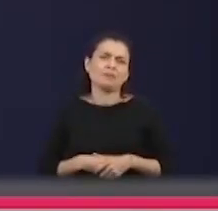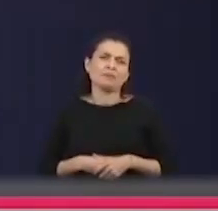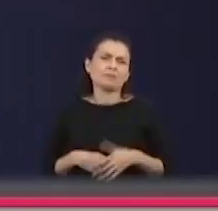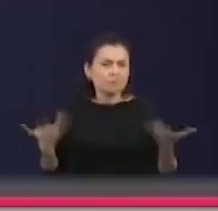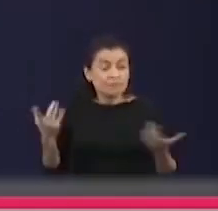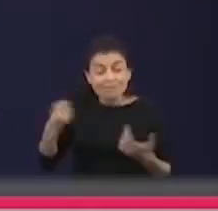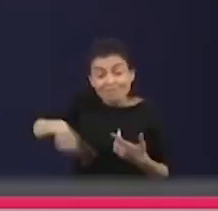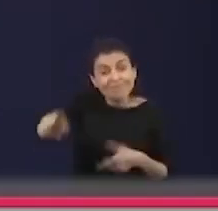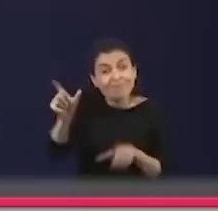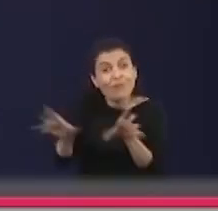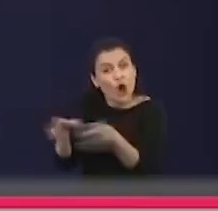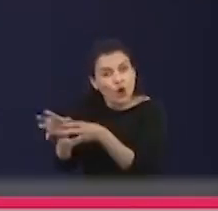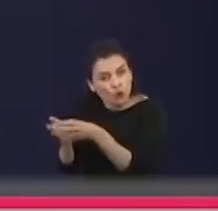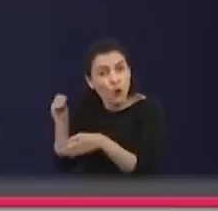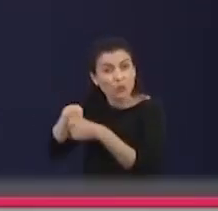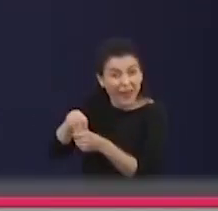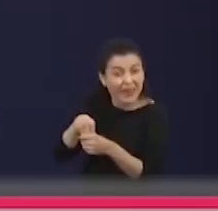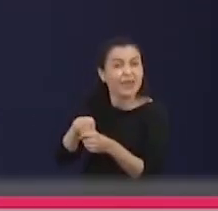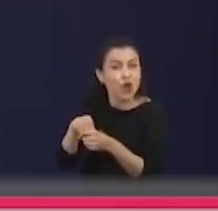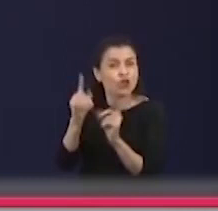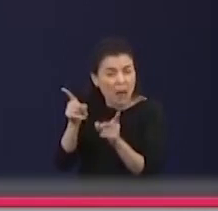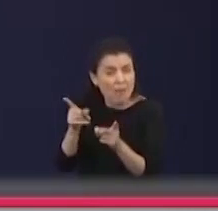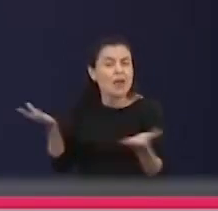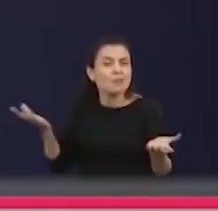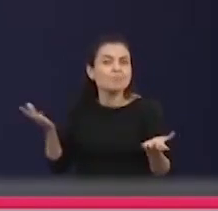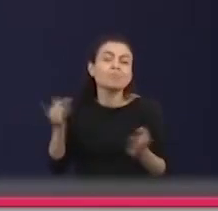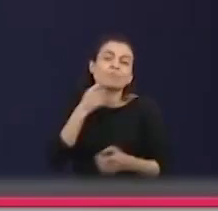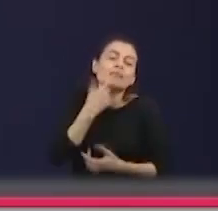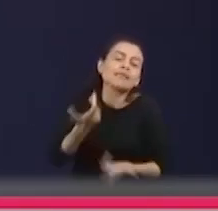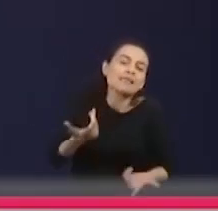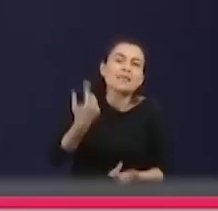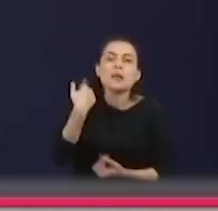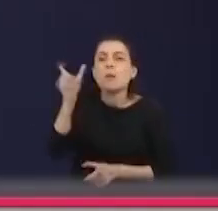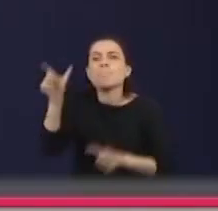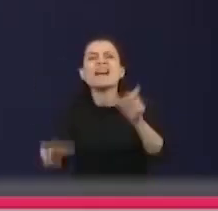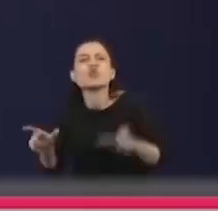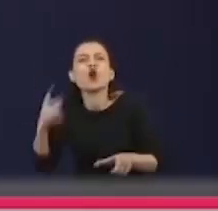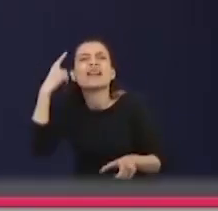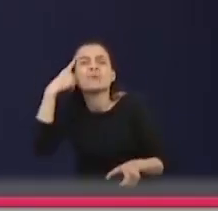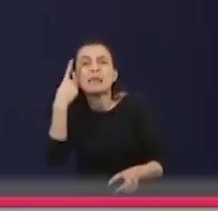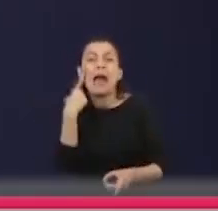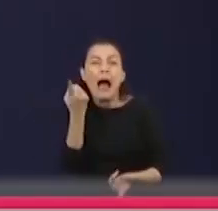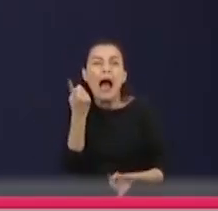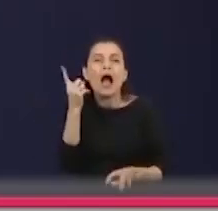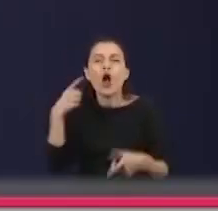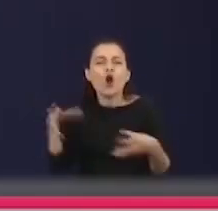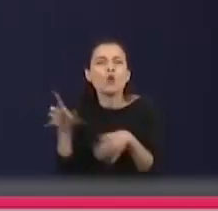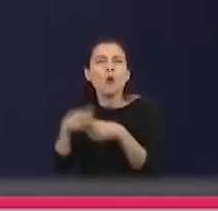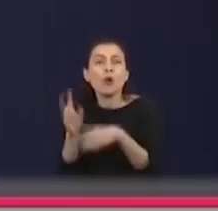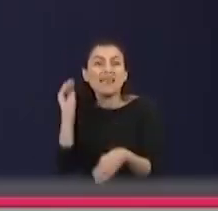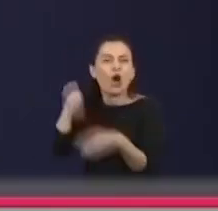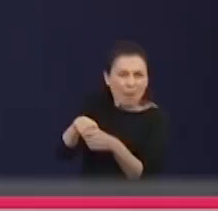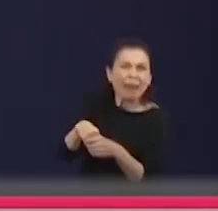esas personas o esos grupos que van a participar, ¿alguien cree que le puede quitar legitimidad a un